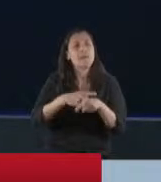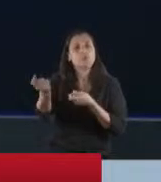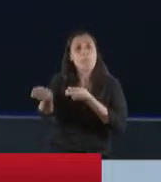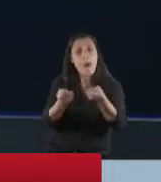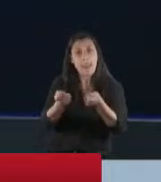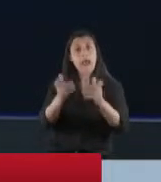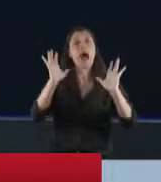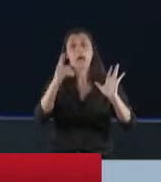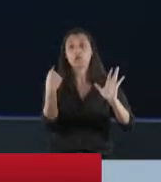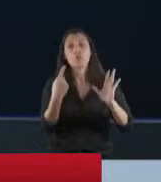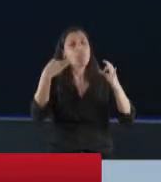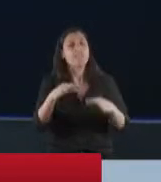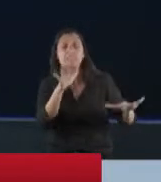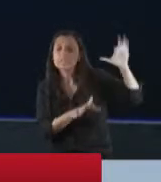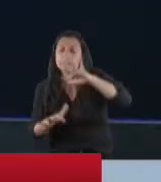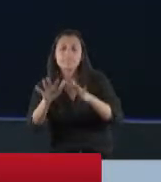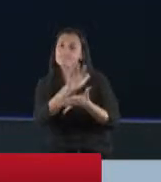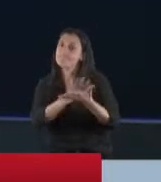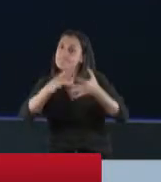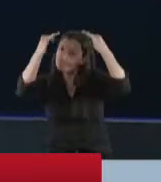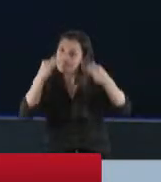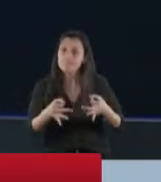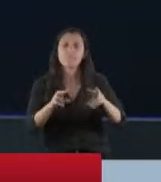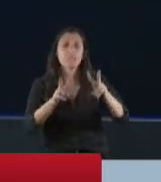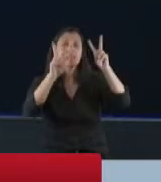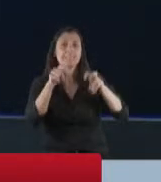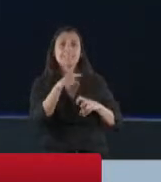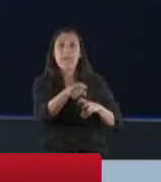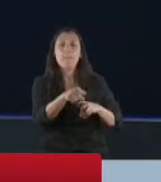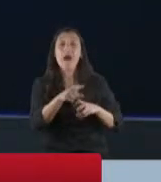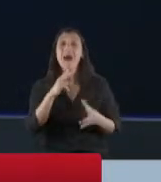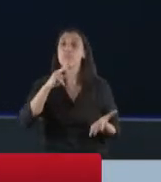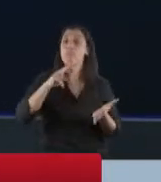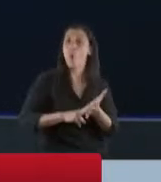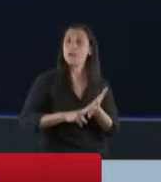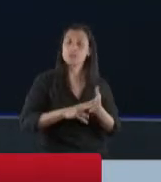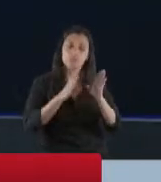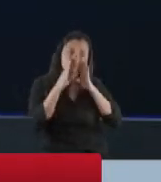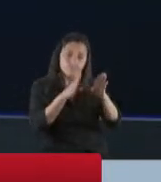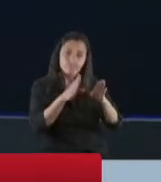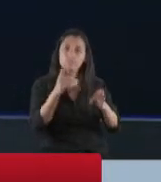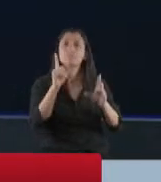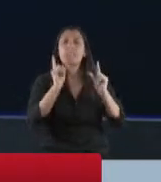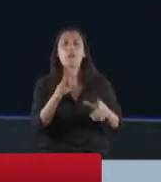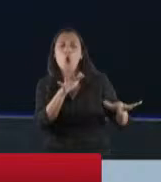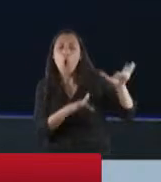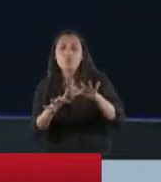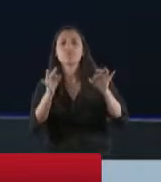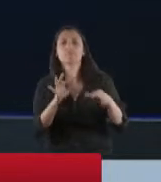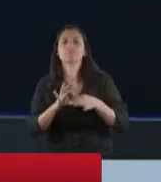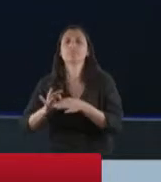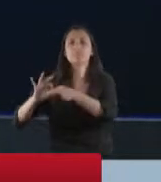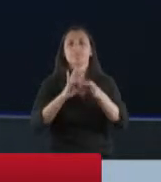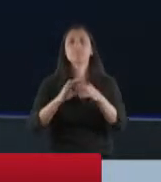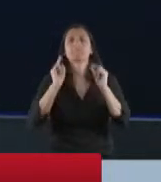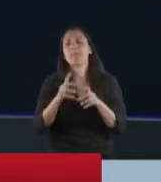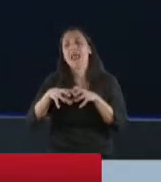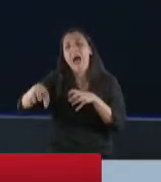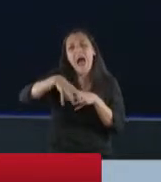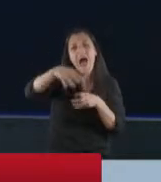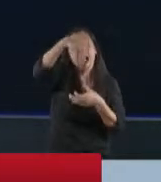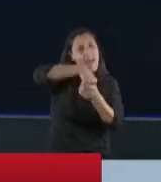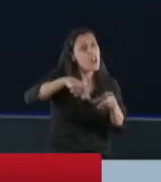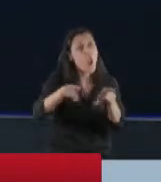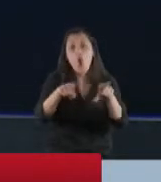judicial de Cristina Kirchner. Entonces, él está priorizando en este momento ese vínculo con la pata más fuerte del Frente de Todos